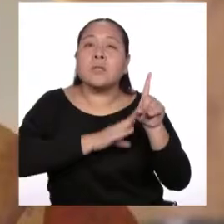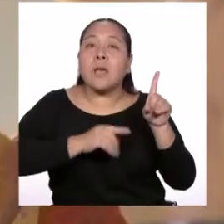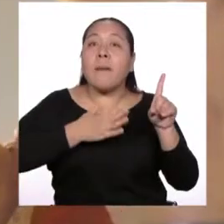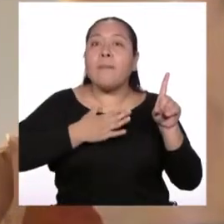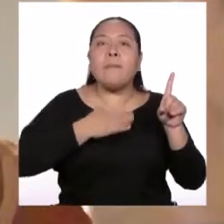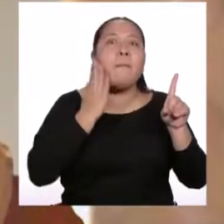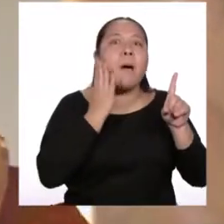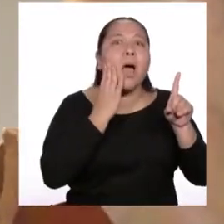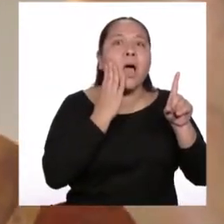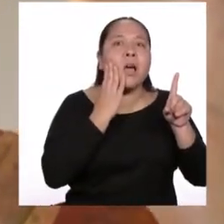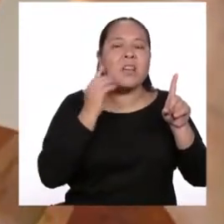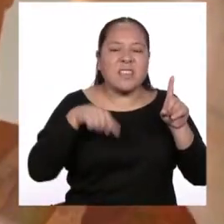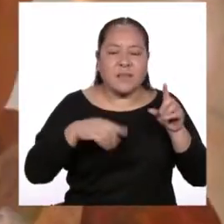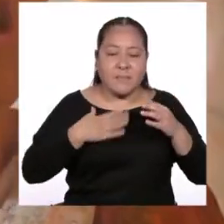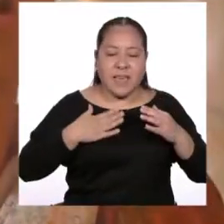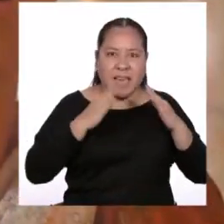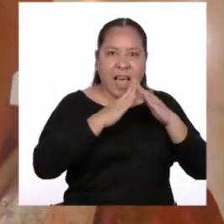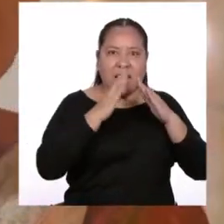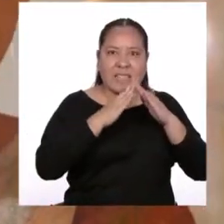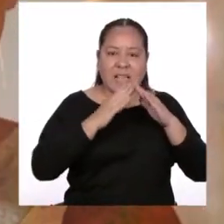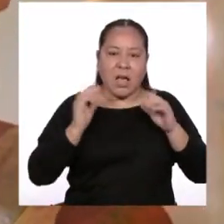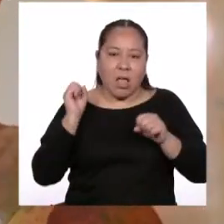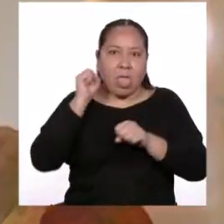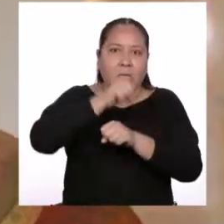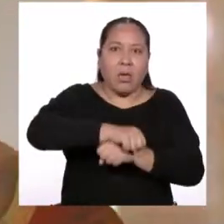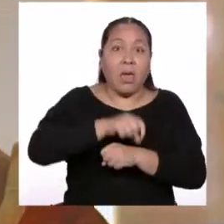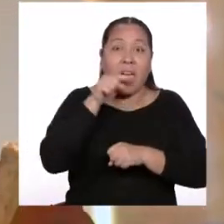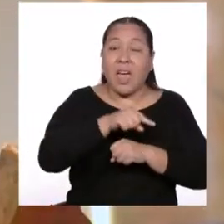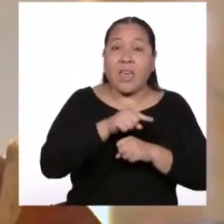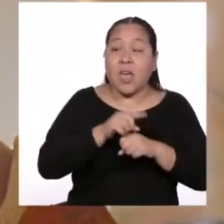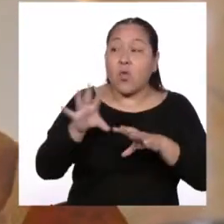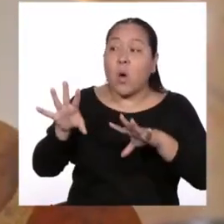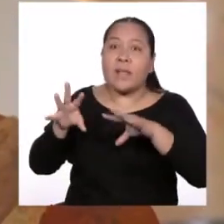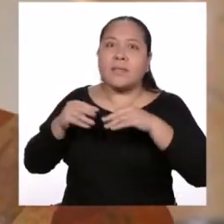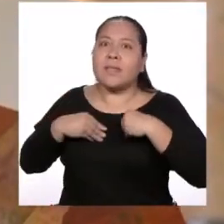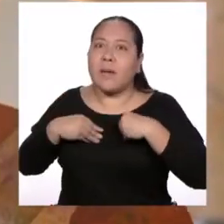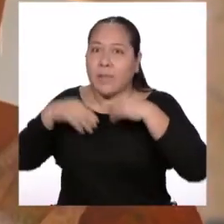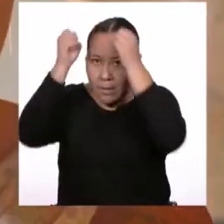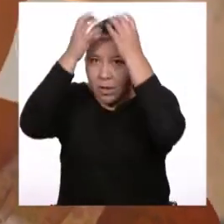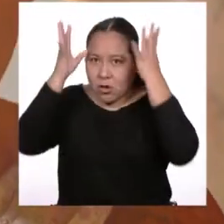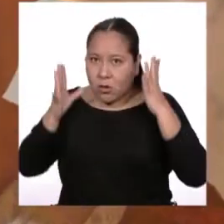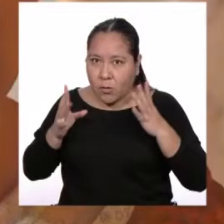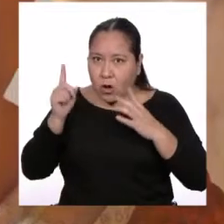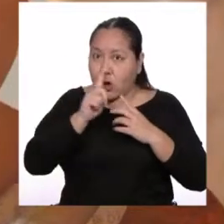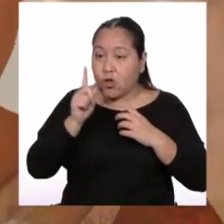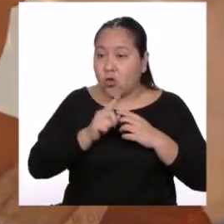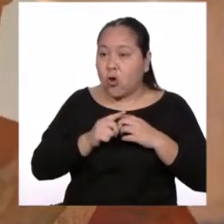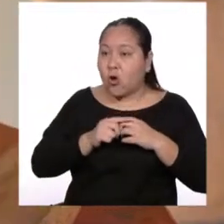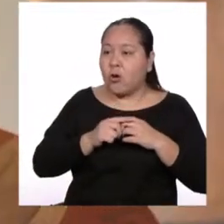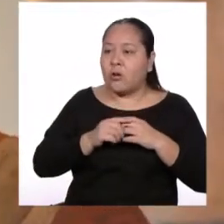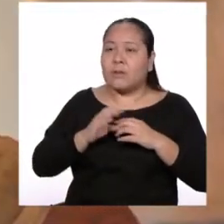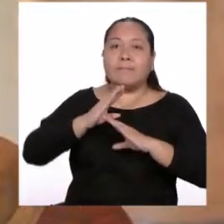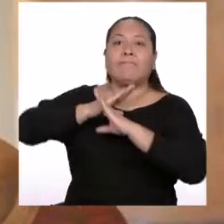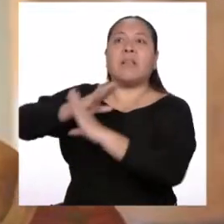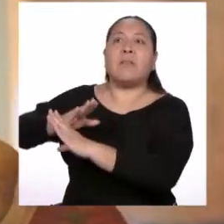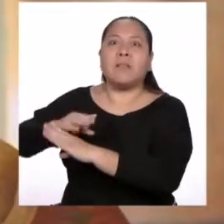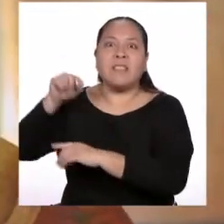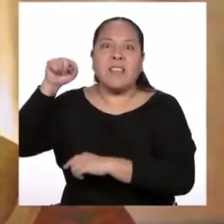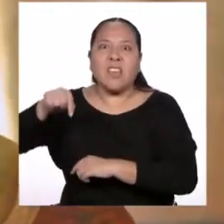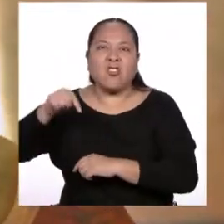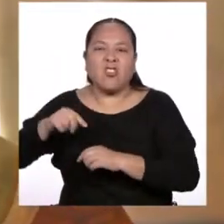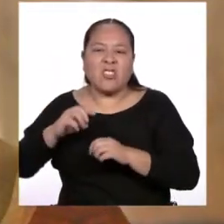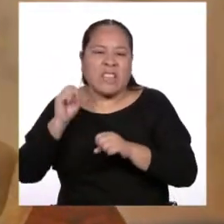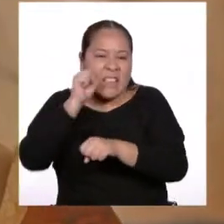casa. Ella ni se opone al matrimonio, ni es capaz de poner punto final, y ellos arruinan mi